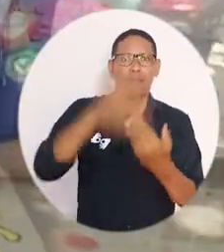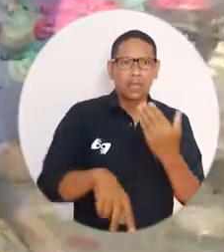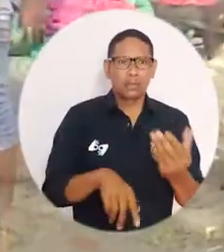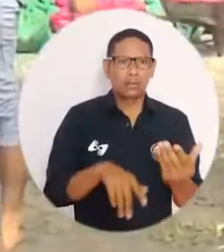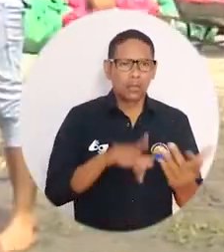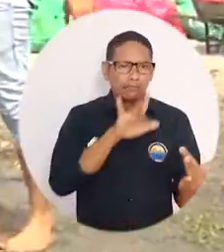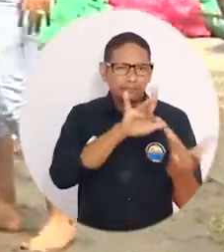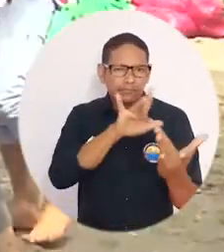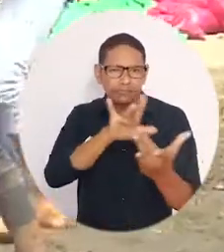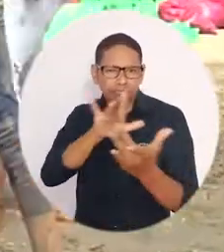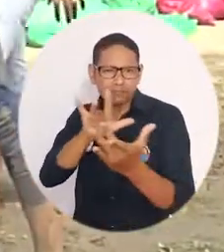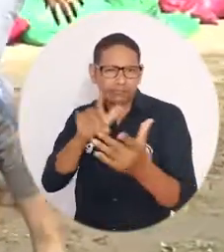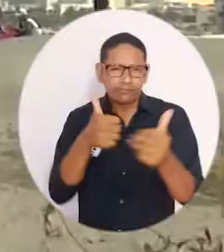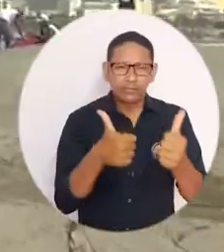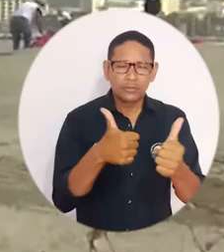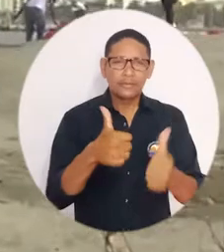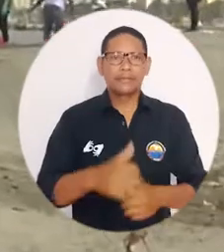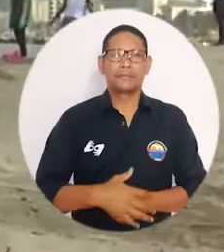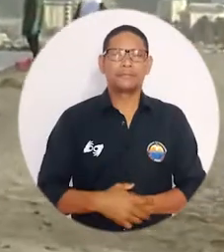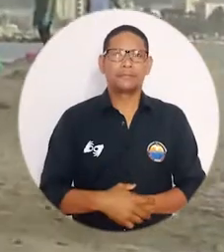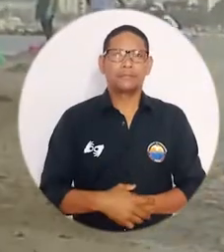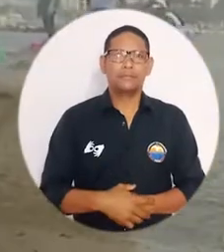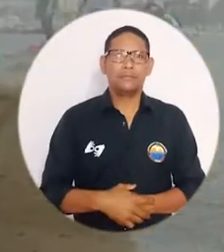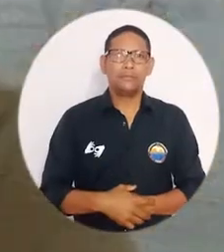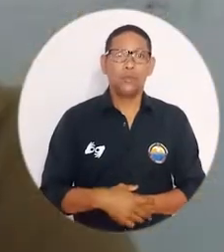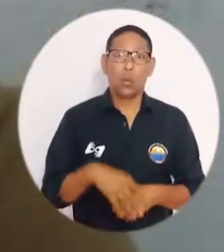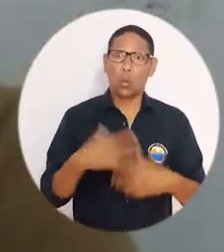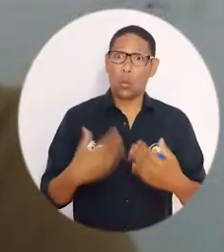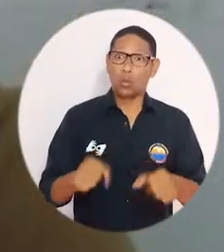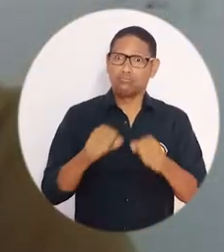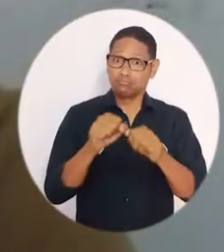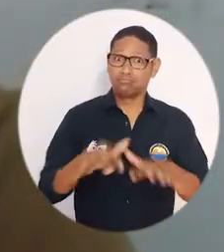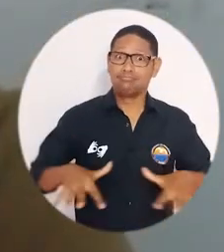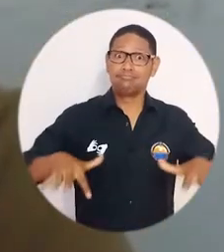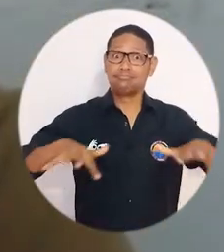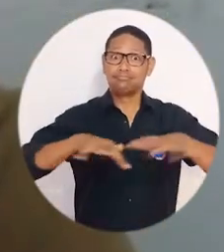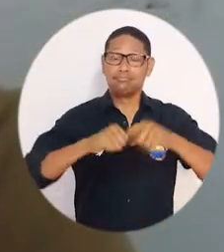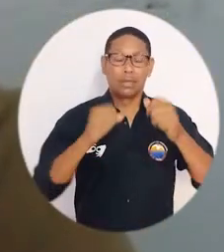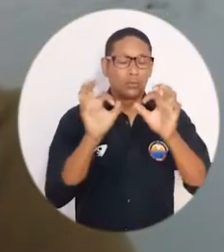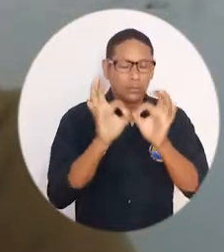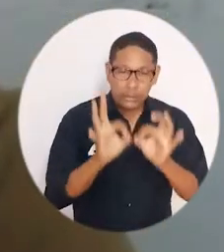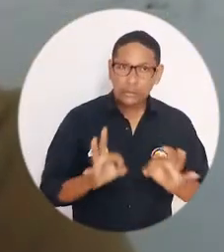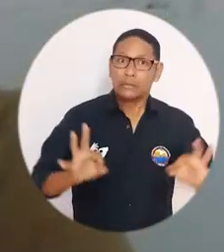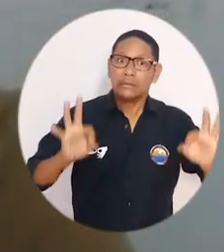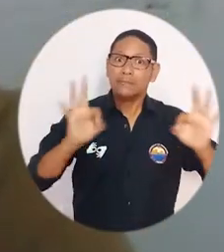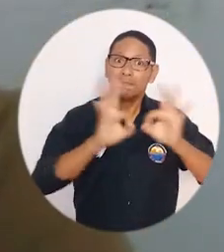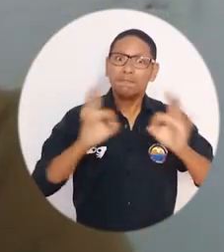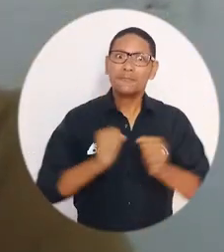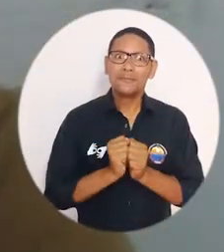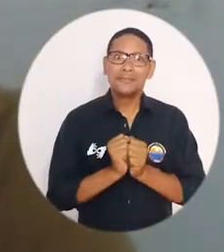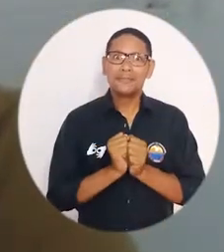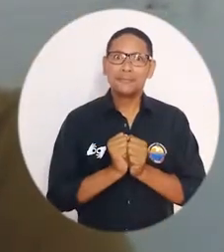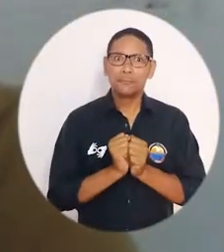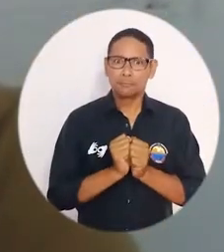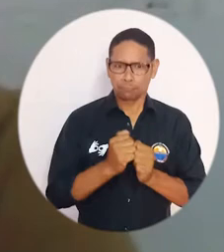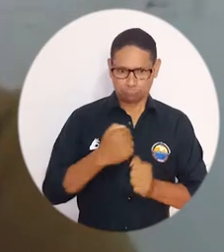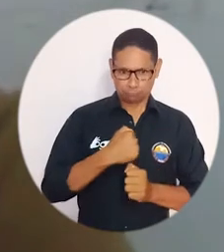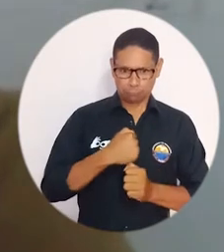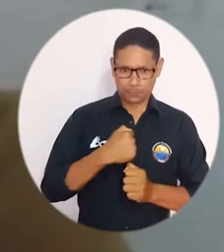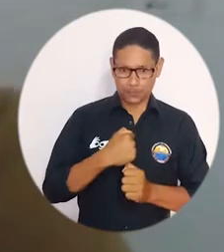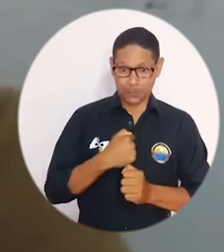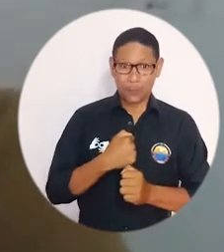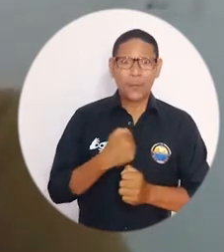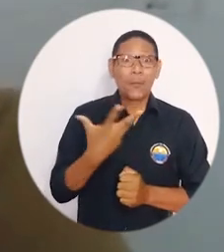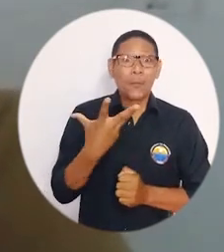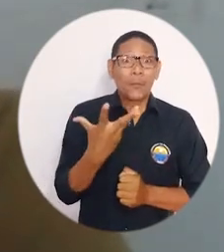de intervención que se desarrollan permanentemente. Esto es un espacio muy importante,